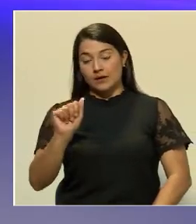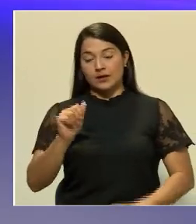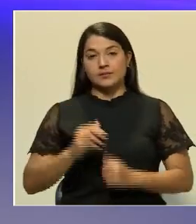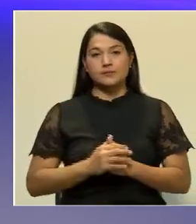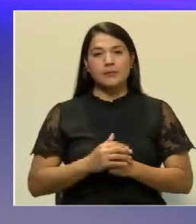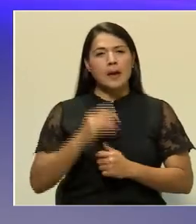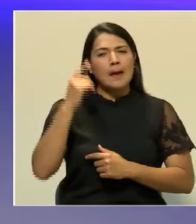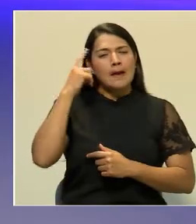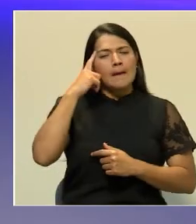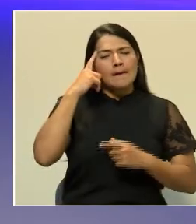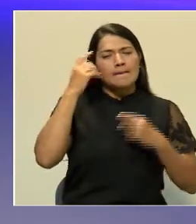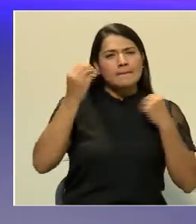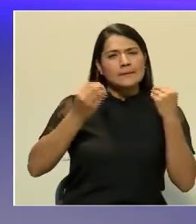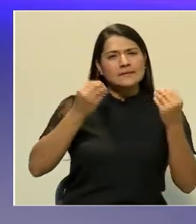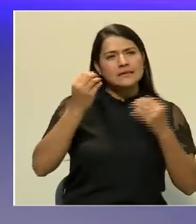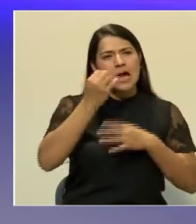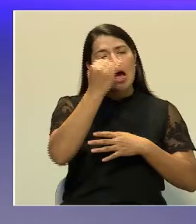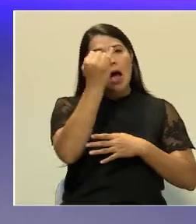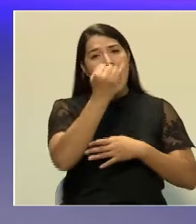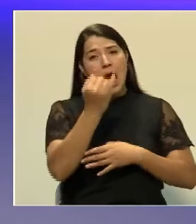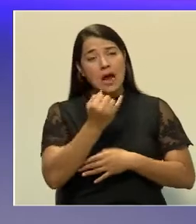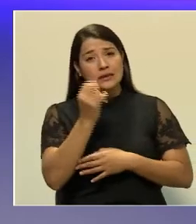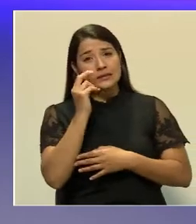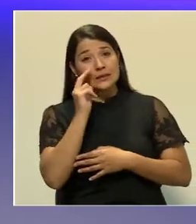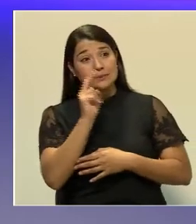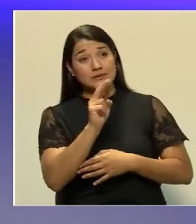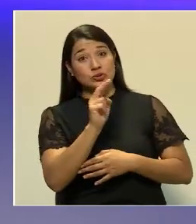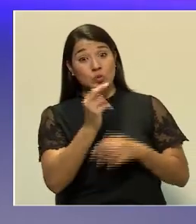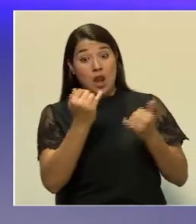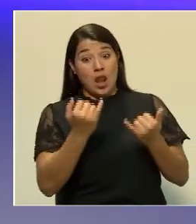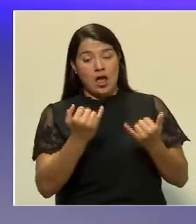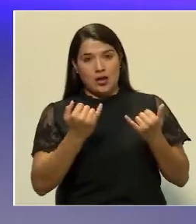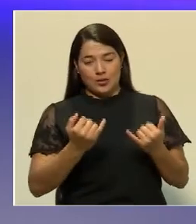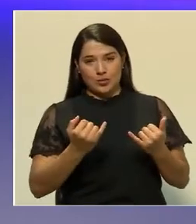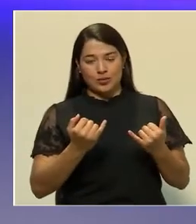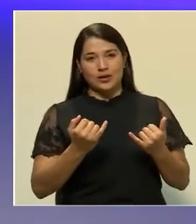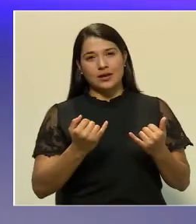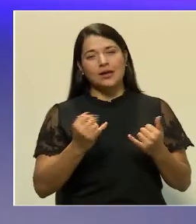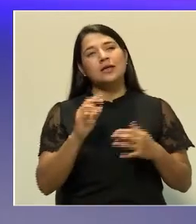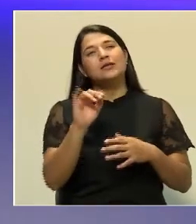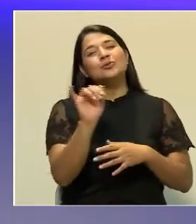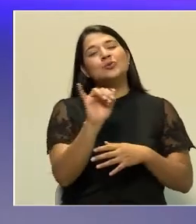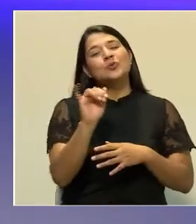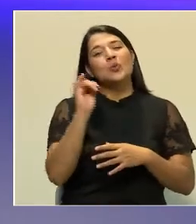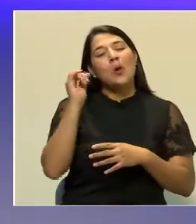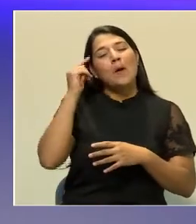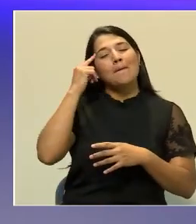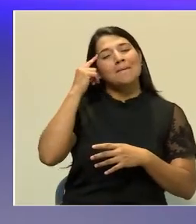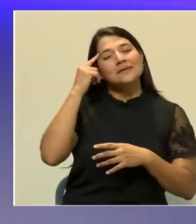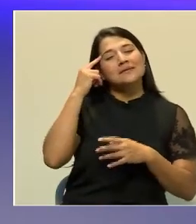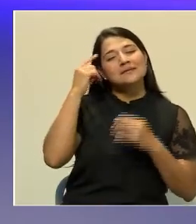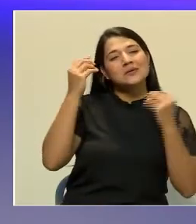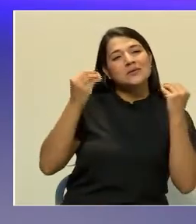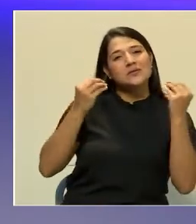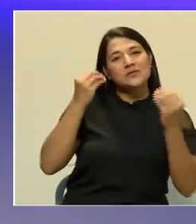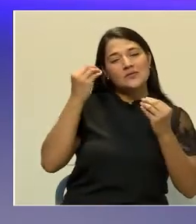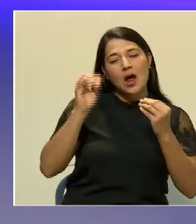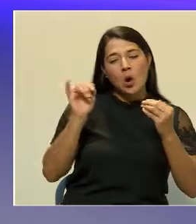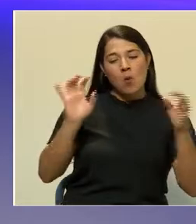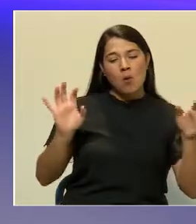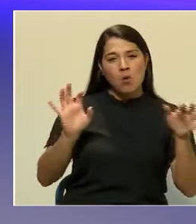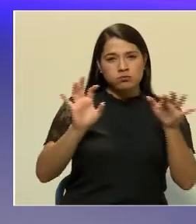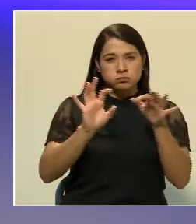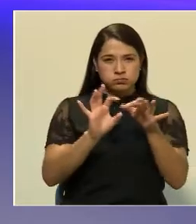Pensar en artes visuales en el siglo XXI es pensar en una fusión en